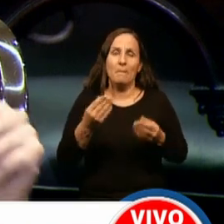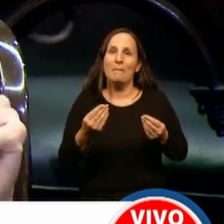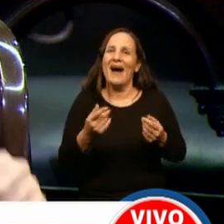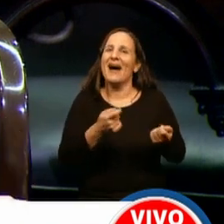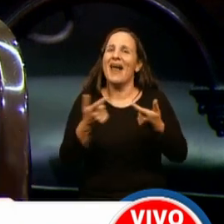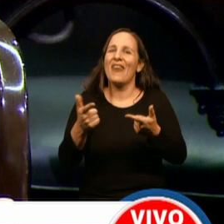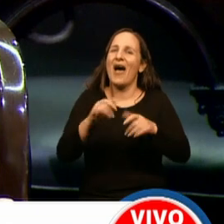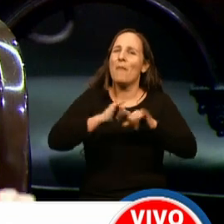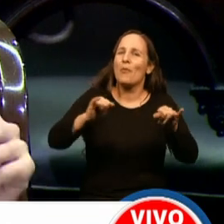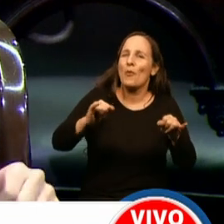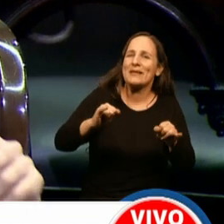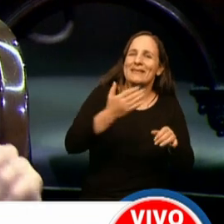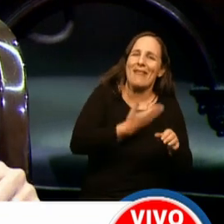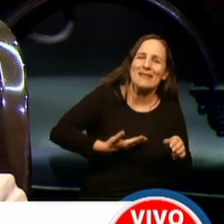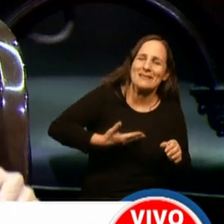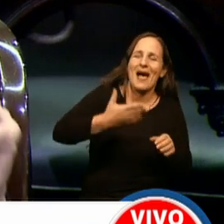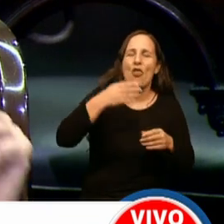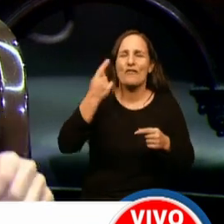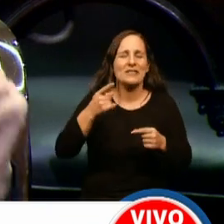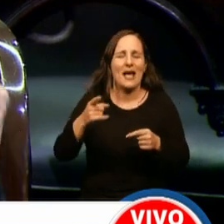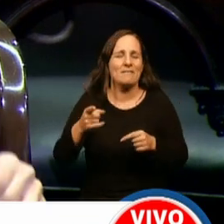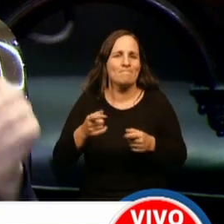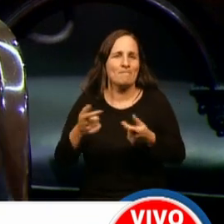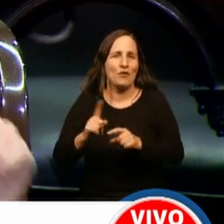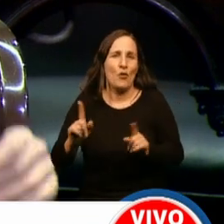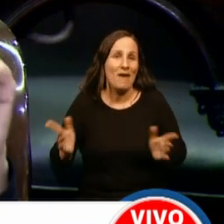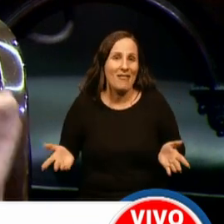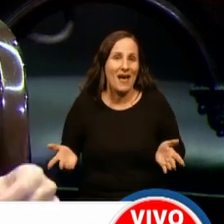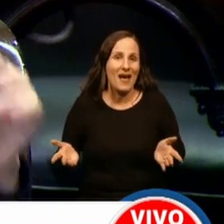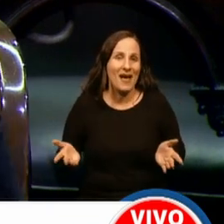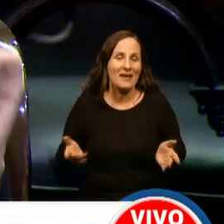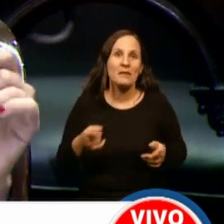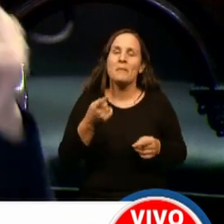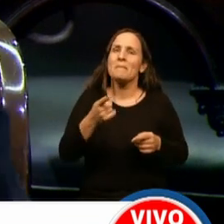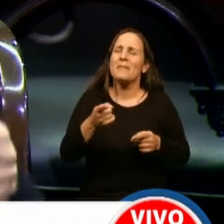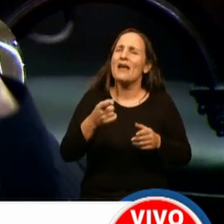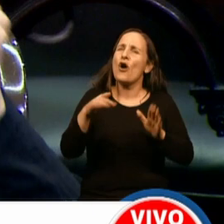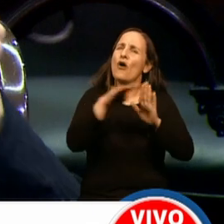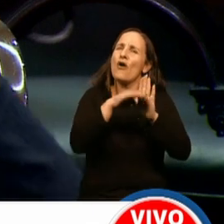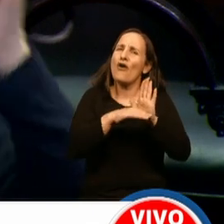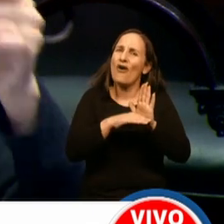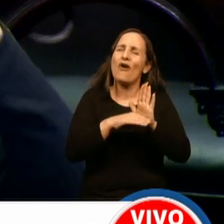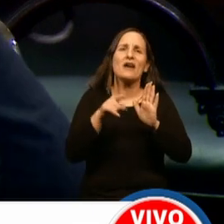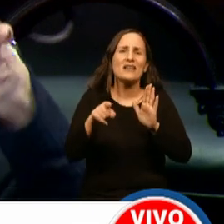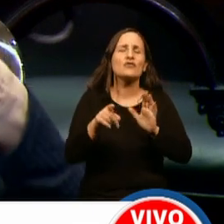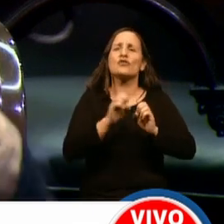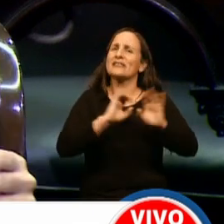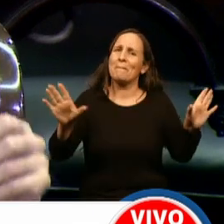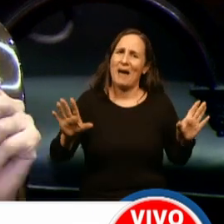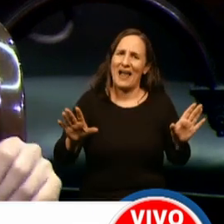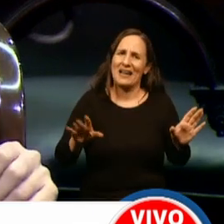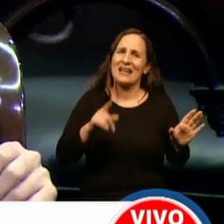recibir la pauta oficial pero además establecer un sistema de preferencias para la pauta oficial está mal eso es lo que